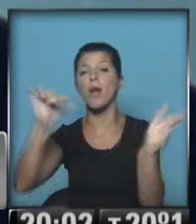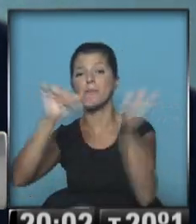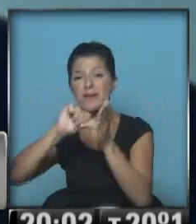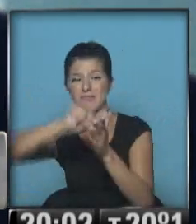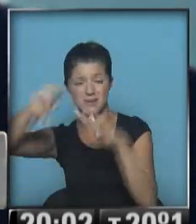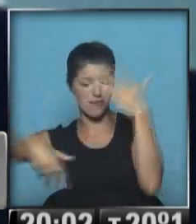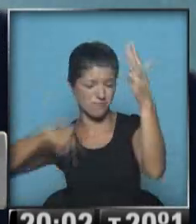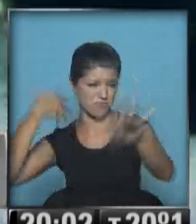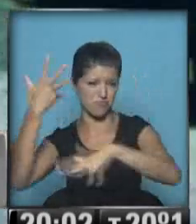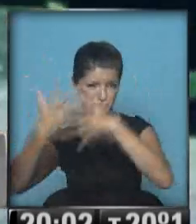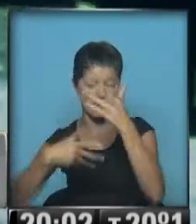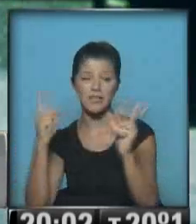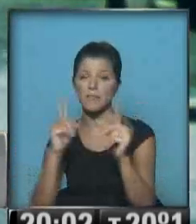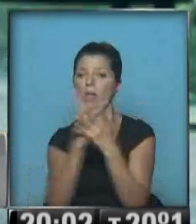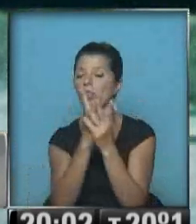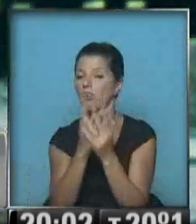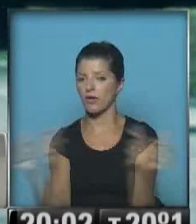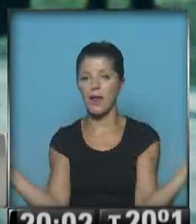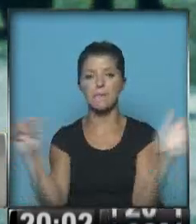caos y la disolución